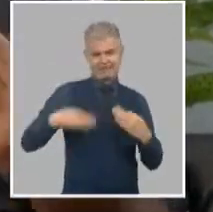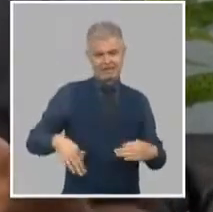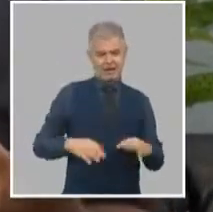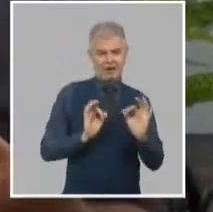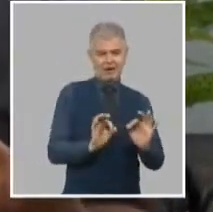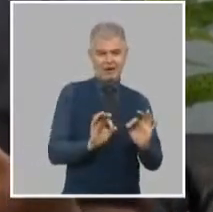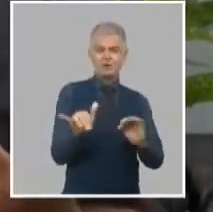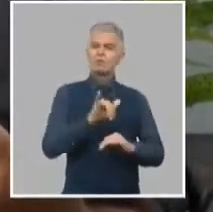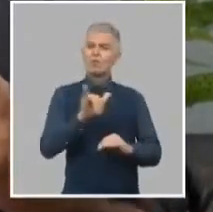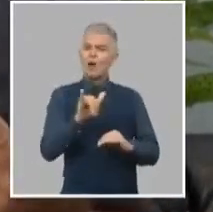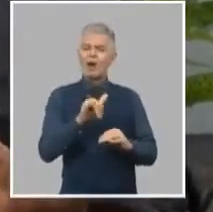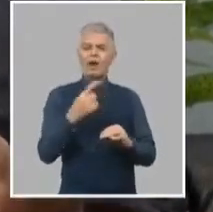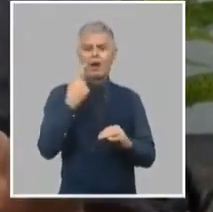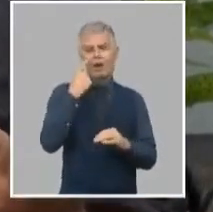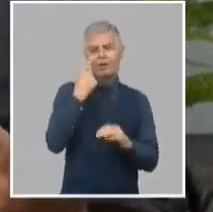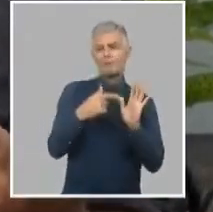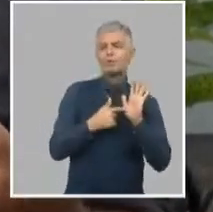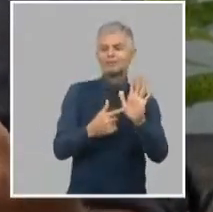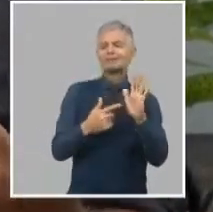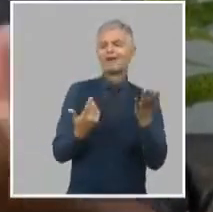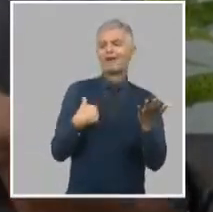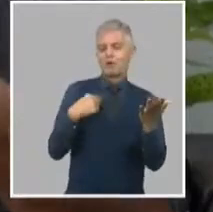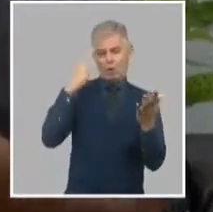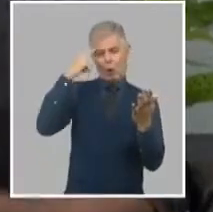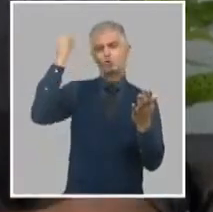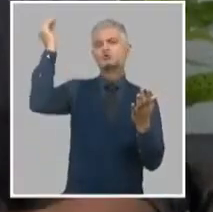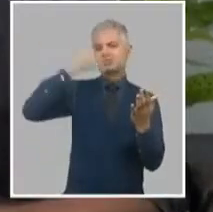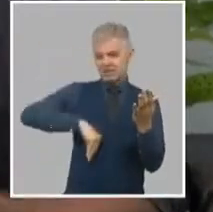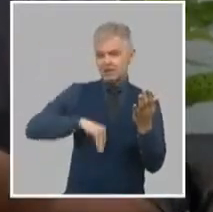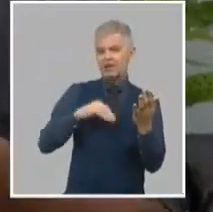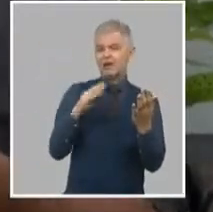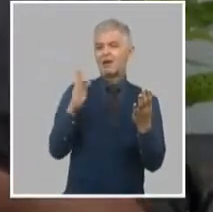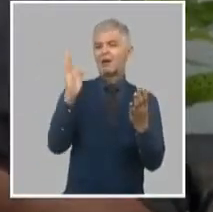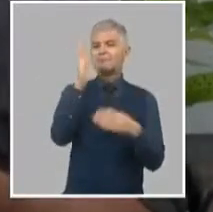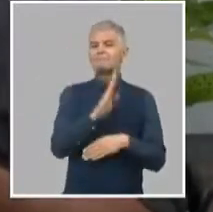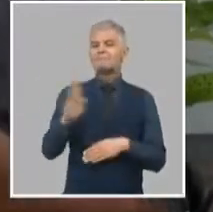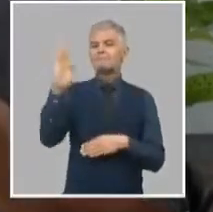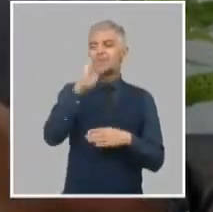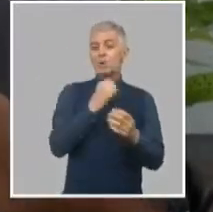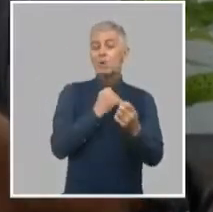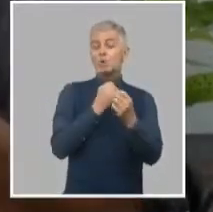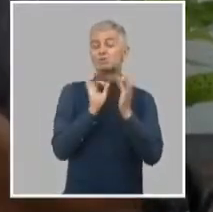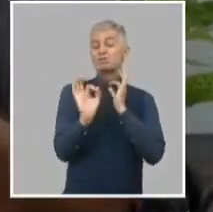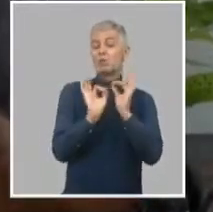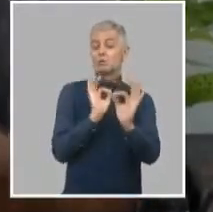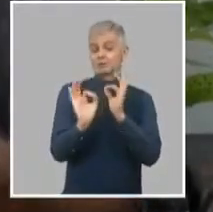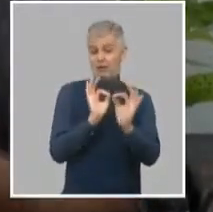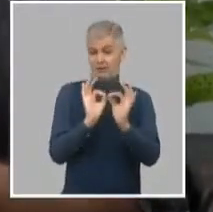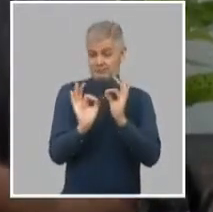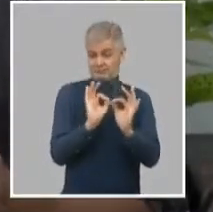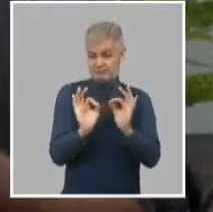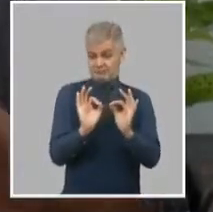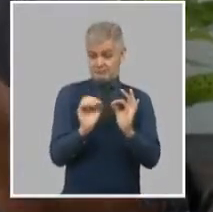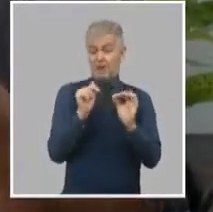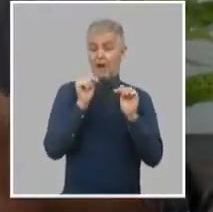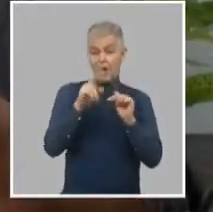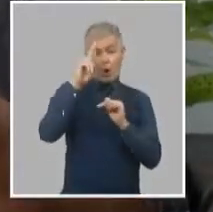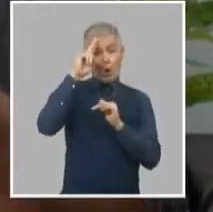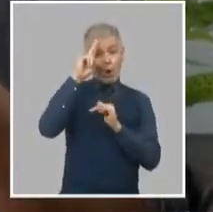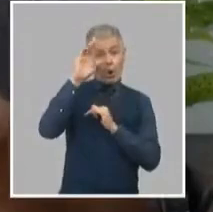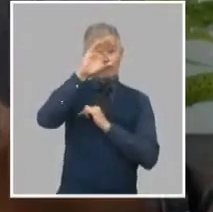de bioseguridad eran indispensables y los hicieron valer. Y logramos, por ejemplo, en un hospital donde